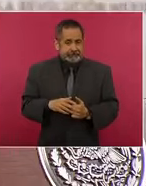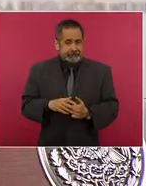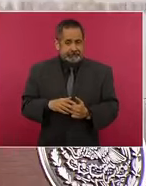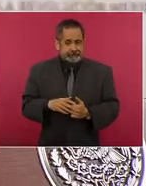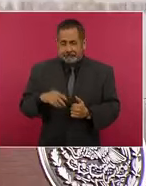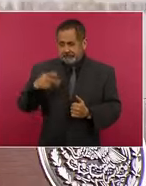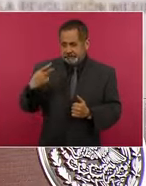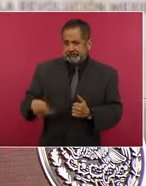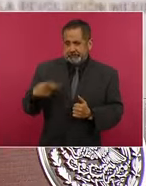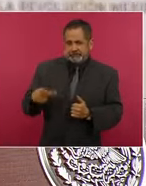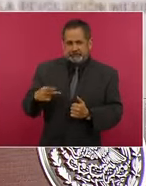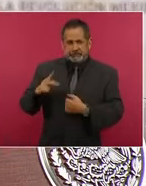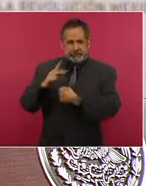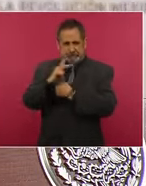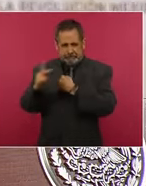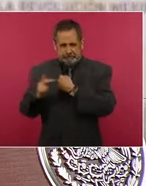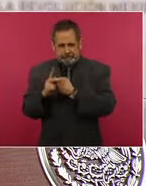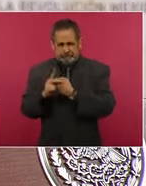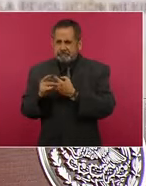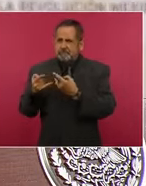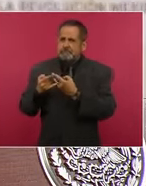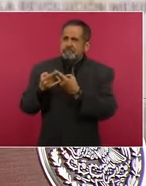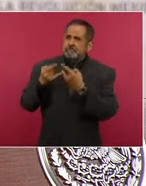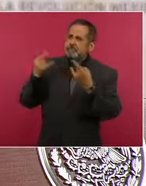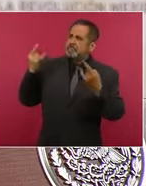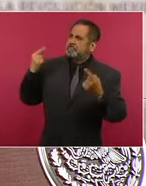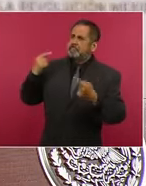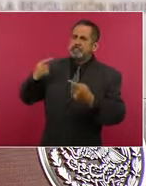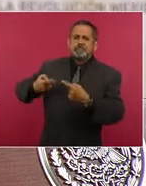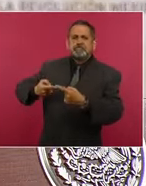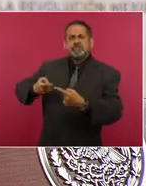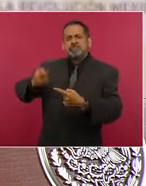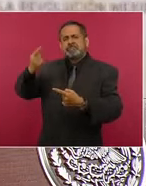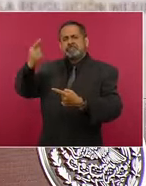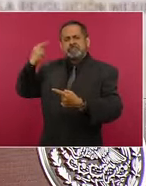un antecedente de